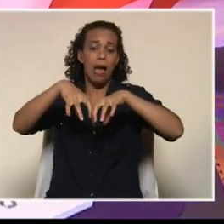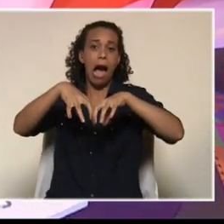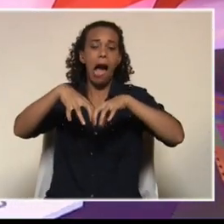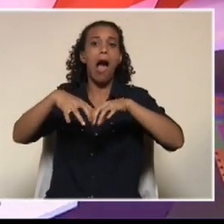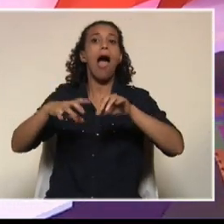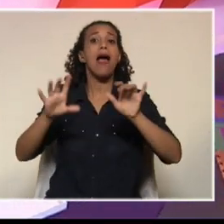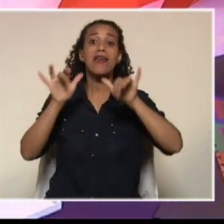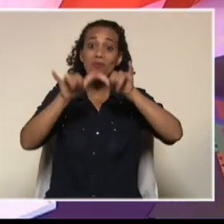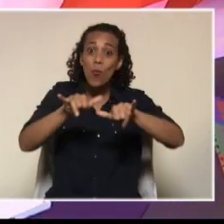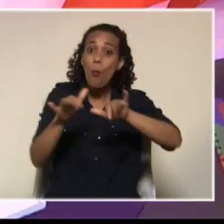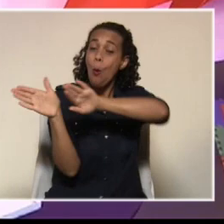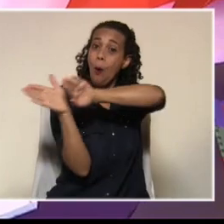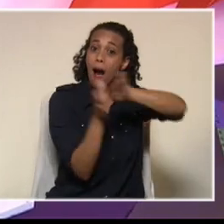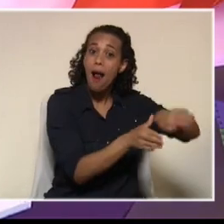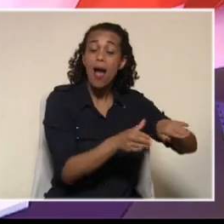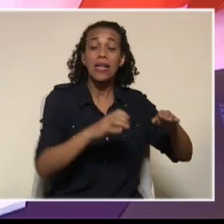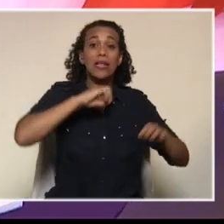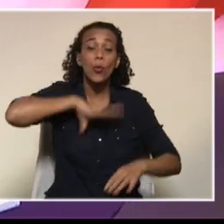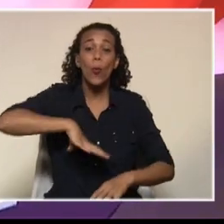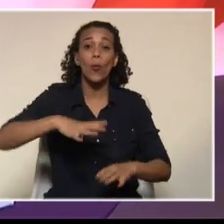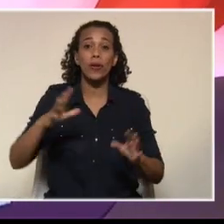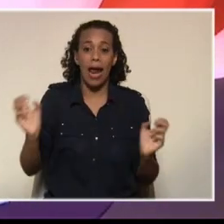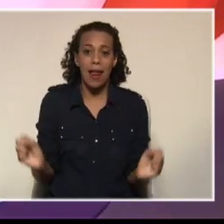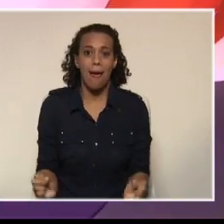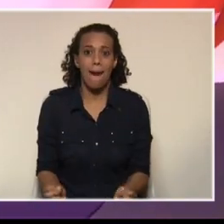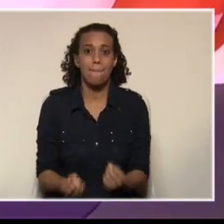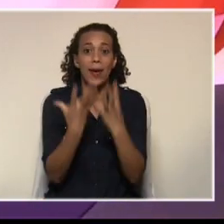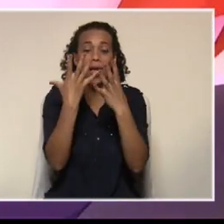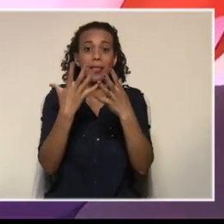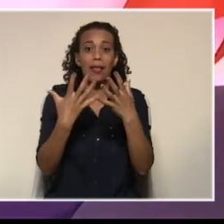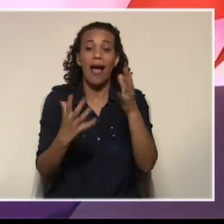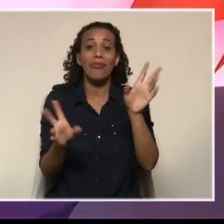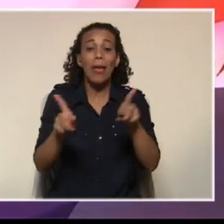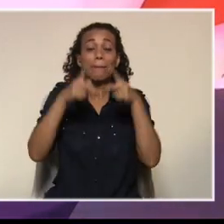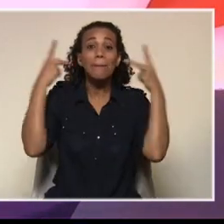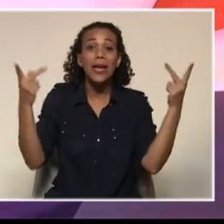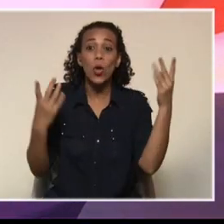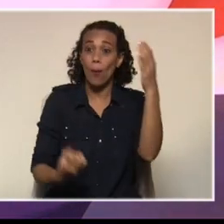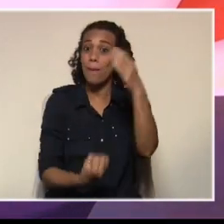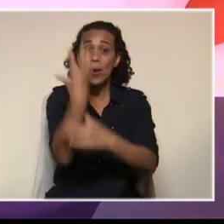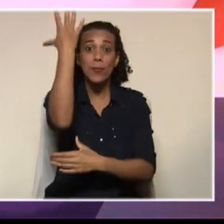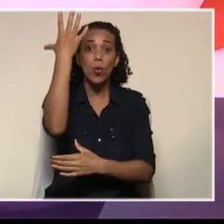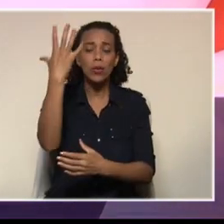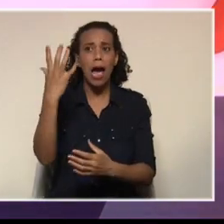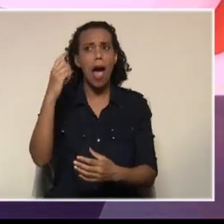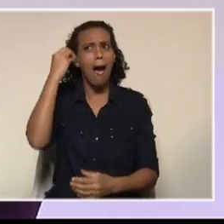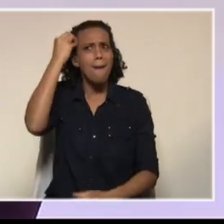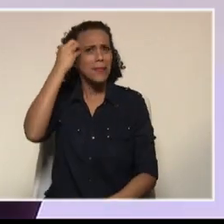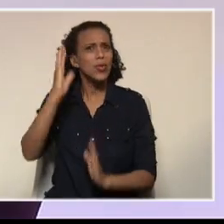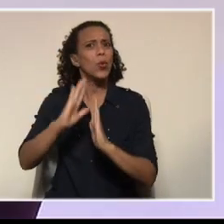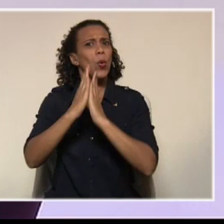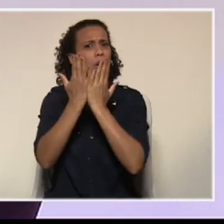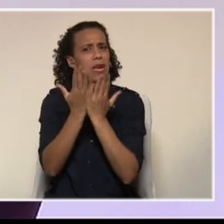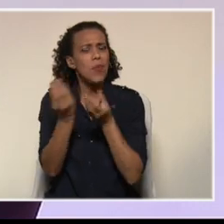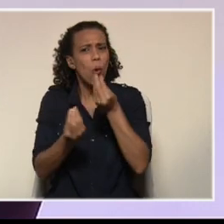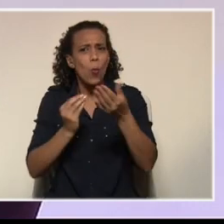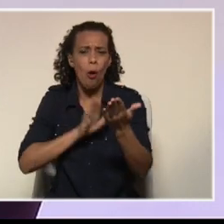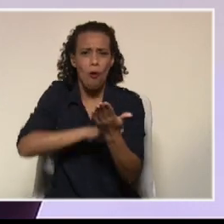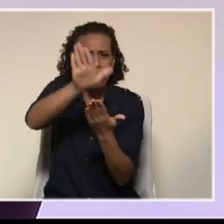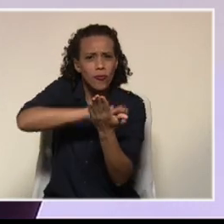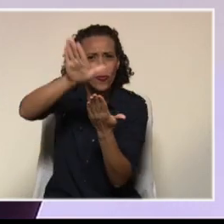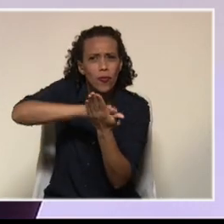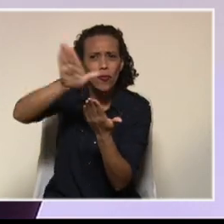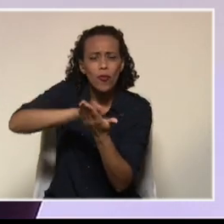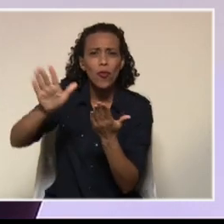cuando Gutenberg realiza el invento de la imprenta, entonces empiezan los libros. De la misma manera, entonces